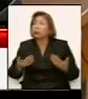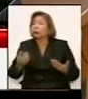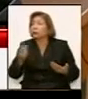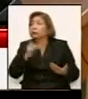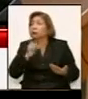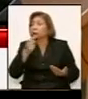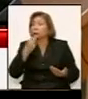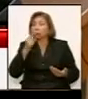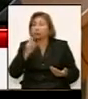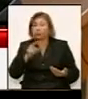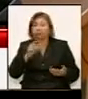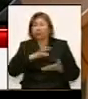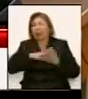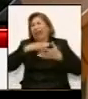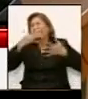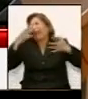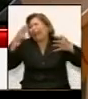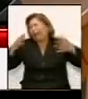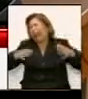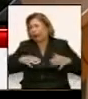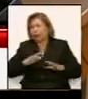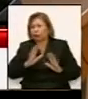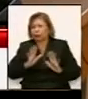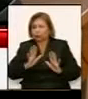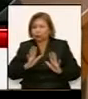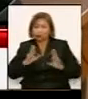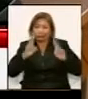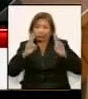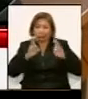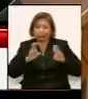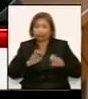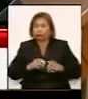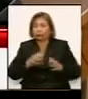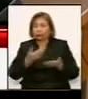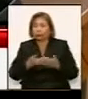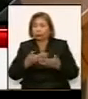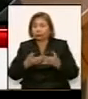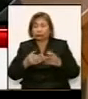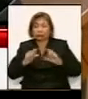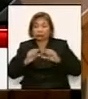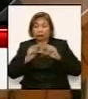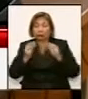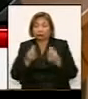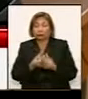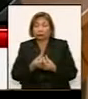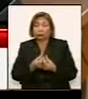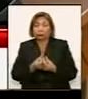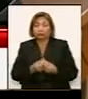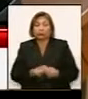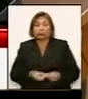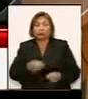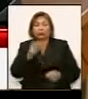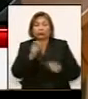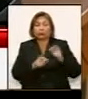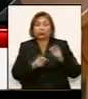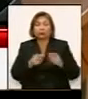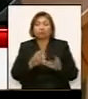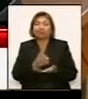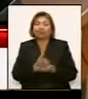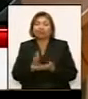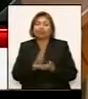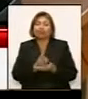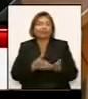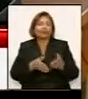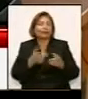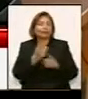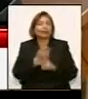está no es para tanto si entre comillas alerta a estos grupos de personas que se sienten de alguna manera con la